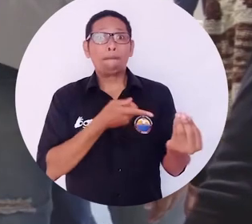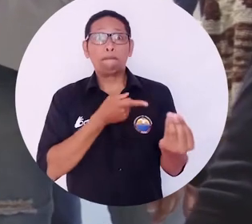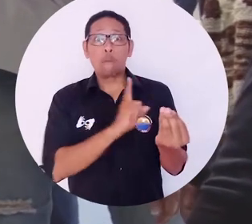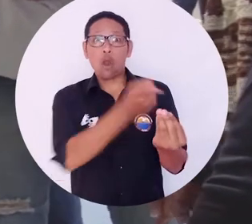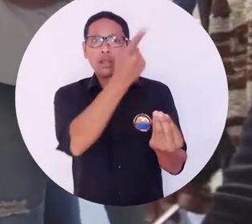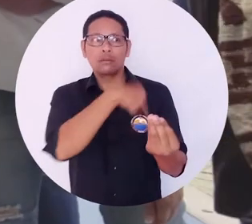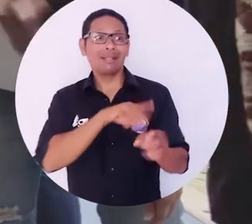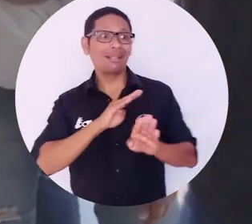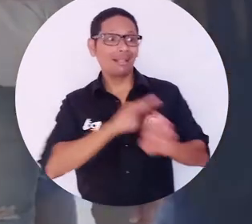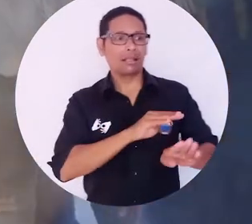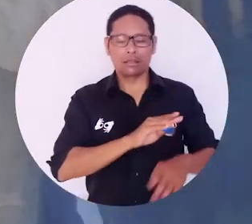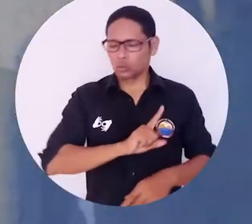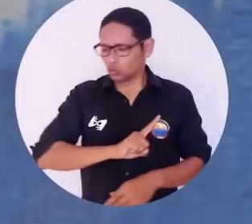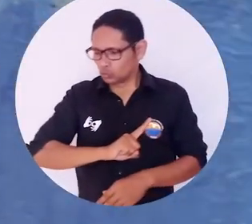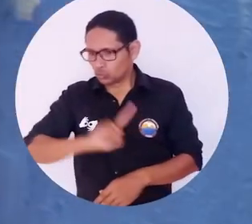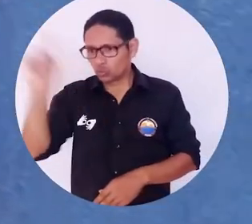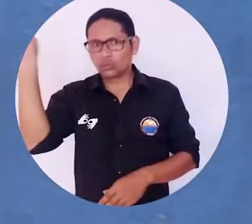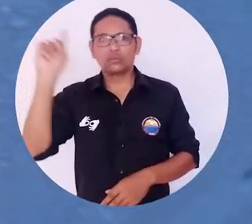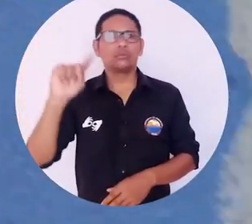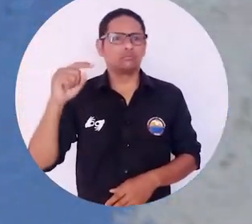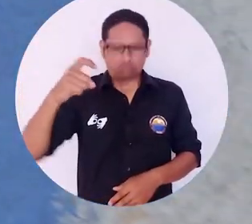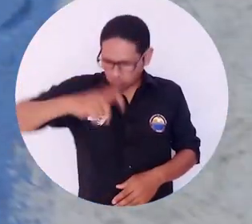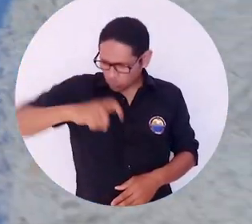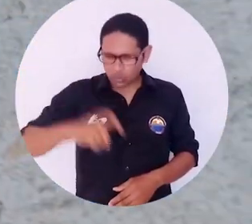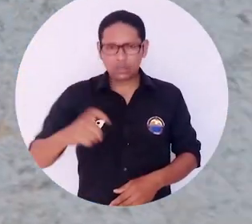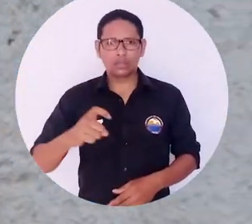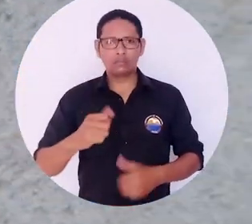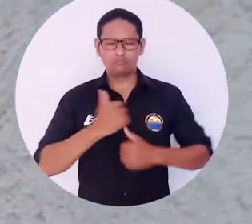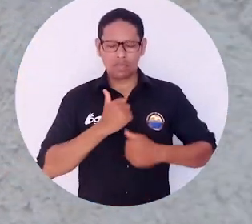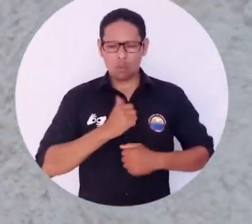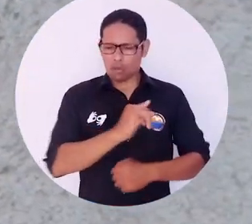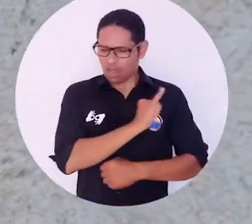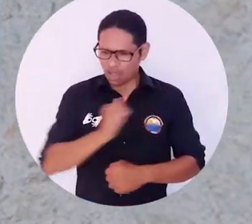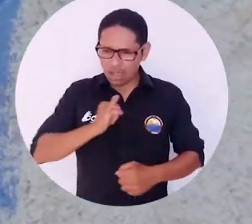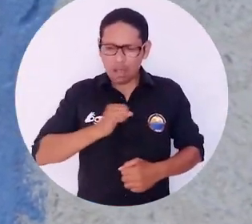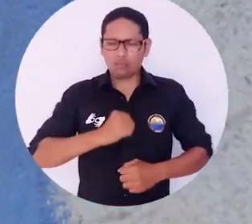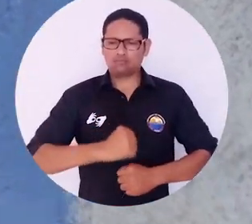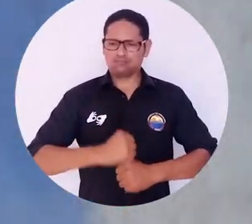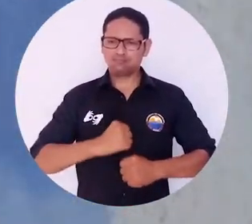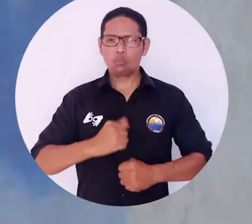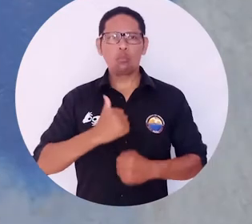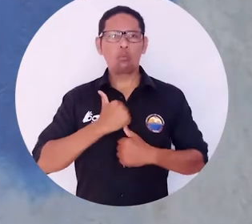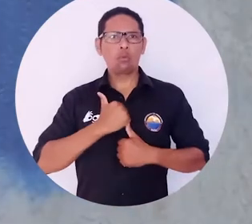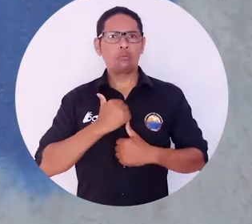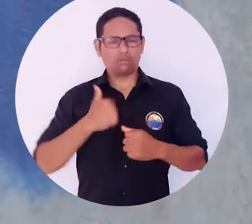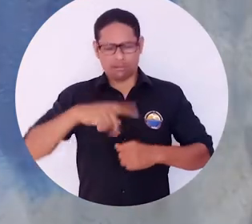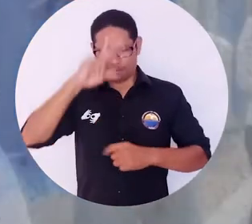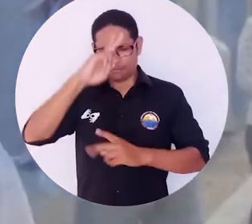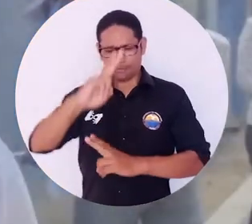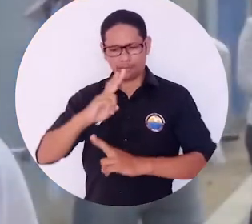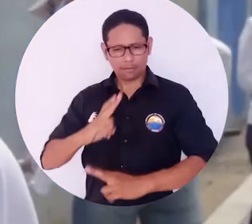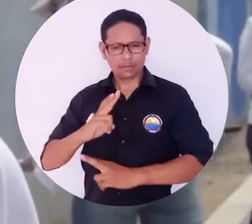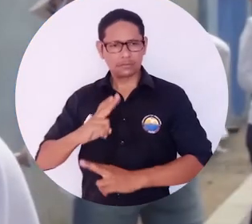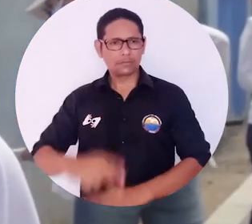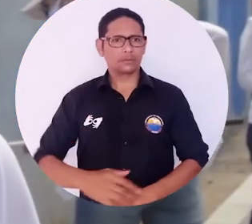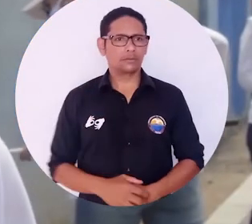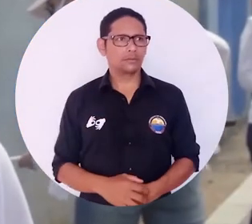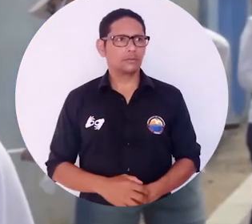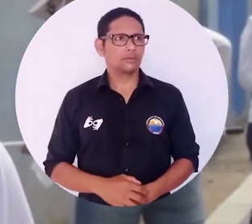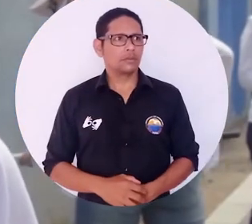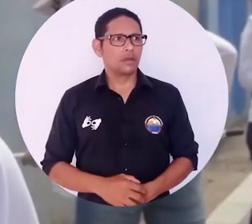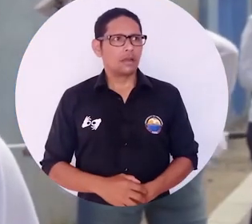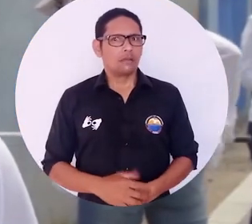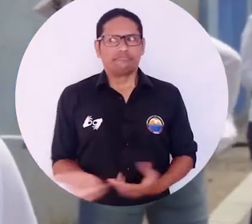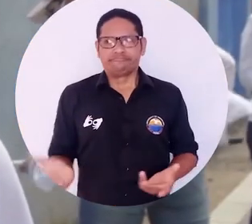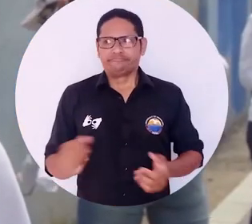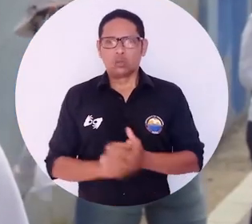grupo político, no lo necesitamos. Nosotros tenemos nuestra independencia y nuestra autonomía y como tal la vamos a hacer respetar. Nunca se